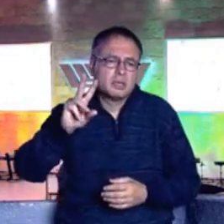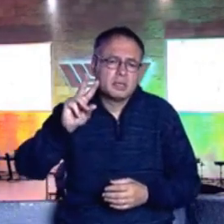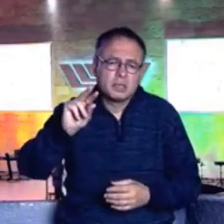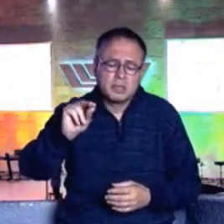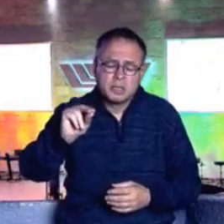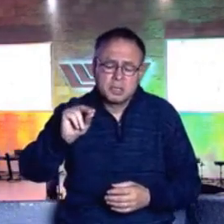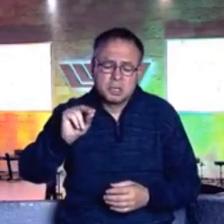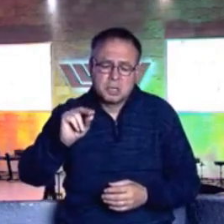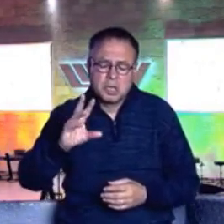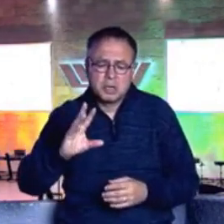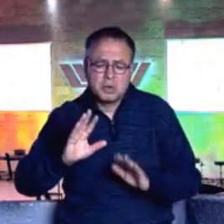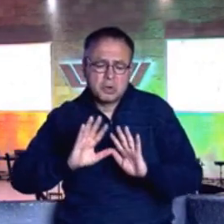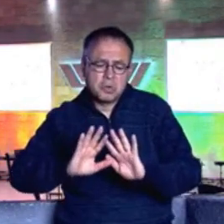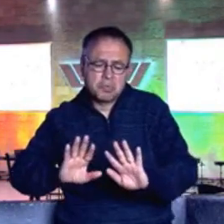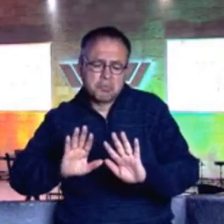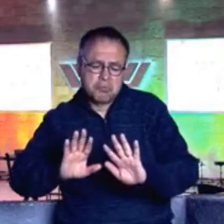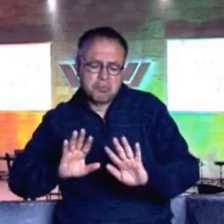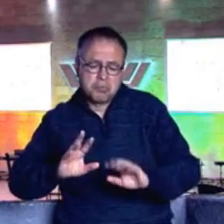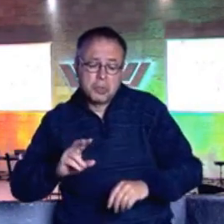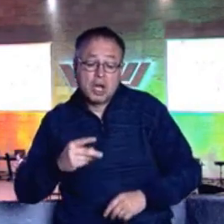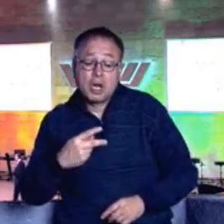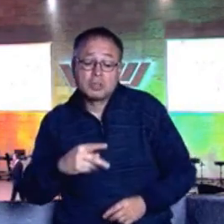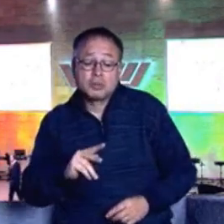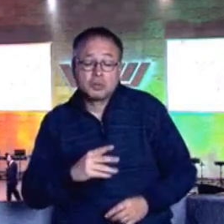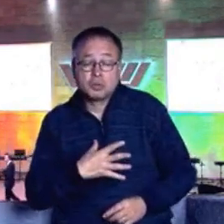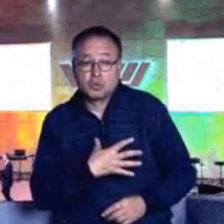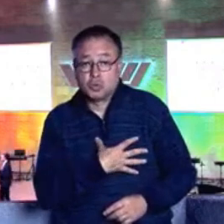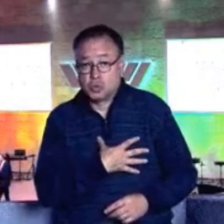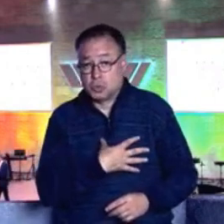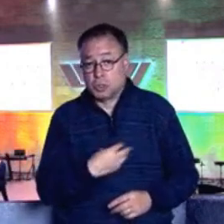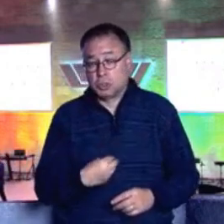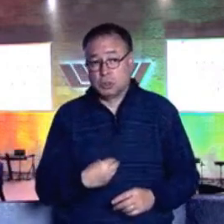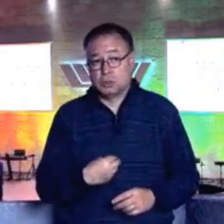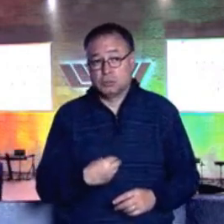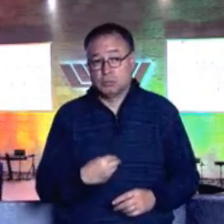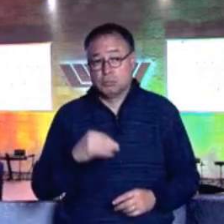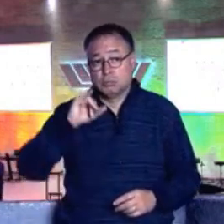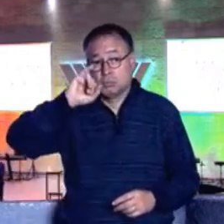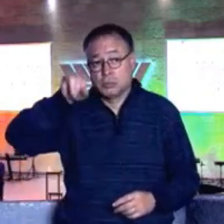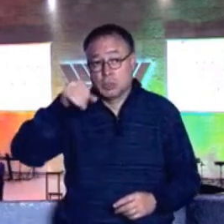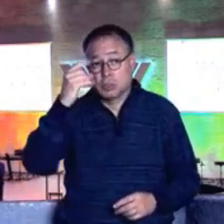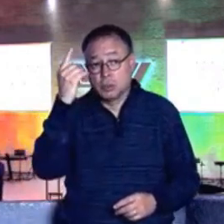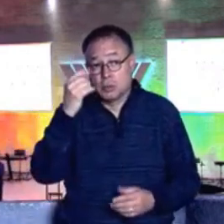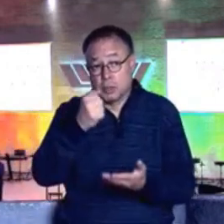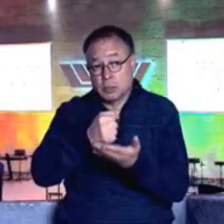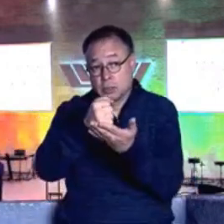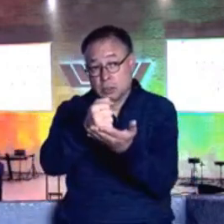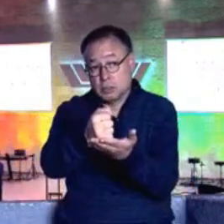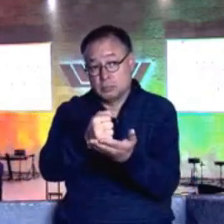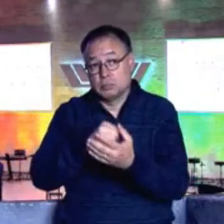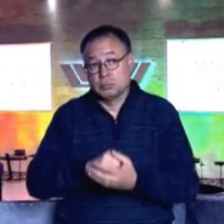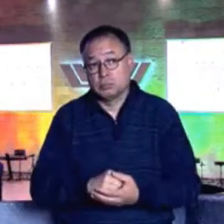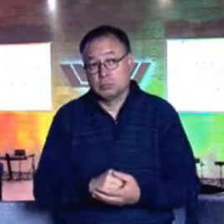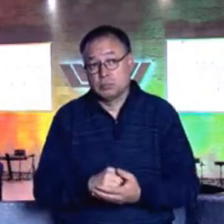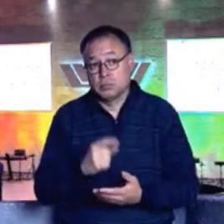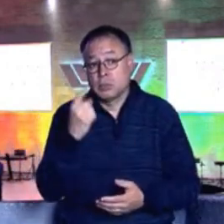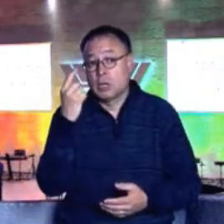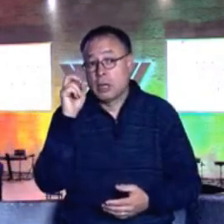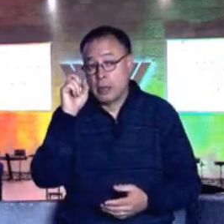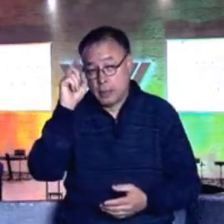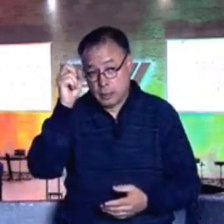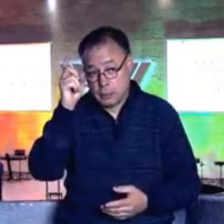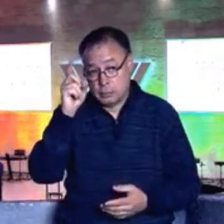hijo quién es el que no escatimó a su propio hijo Jehová yire el que no escatimó a su propio